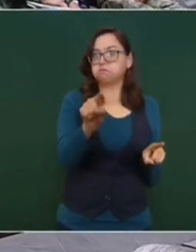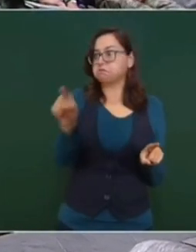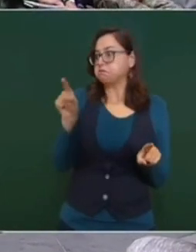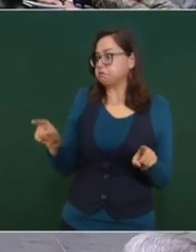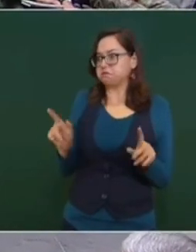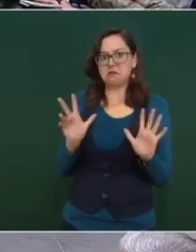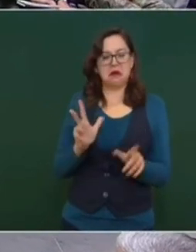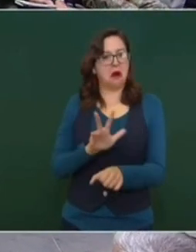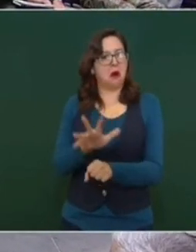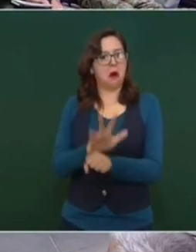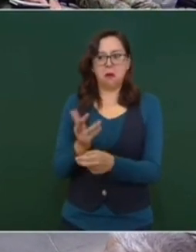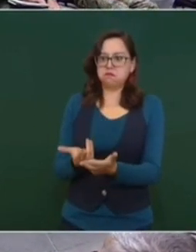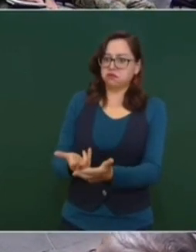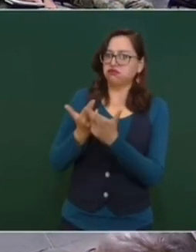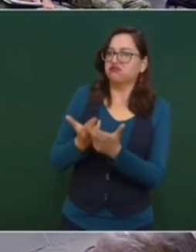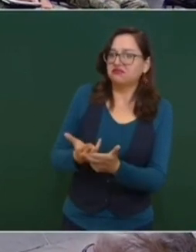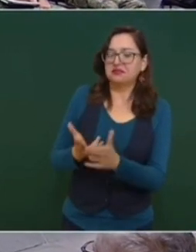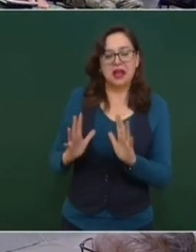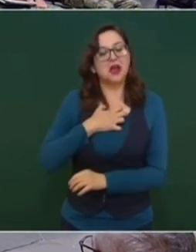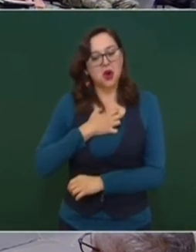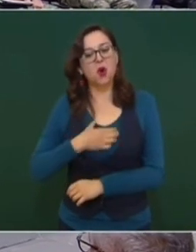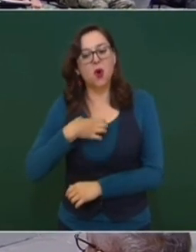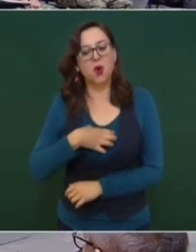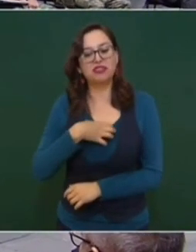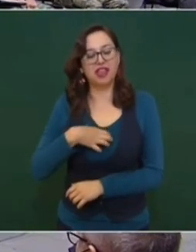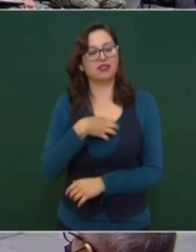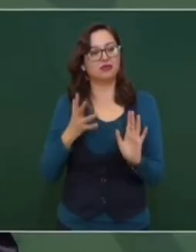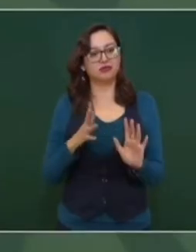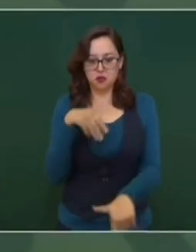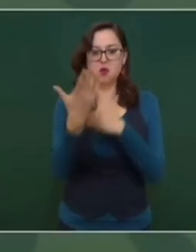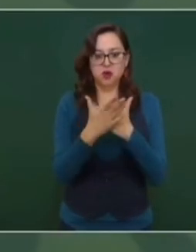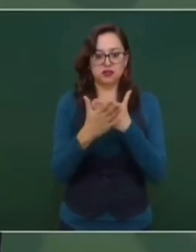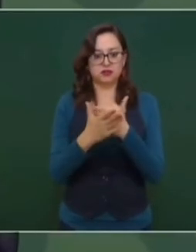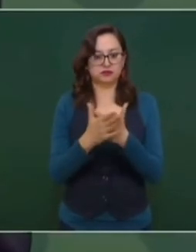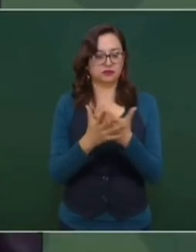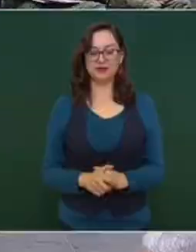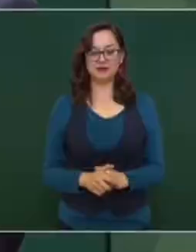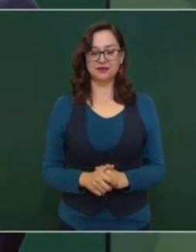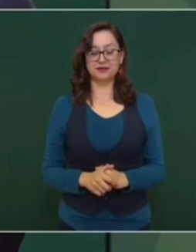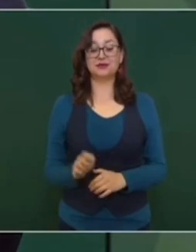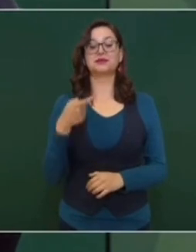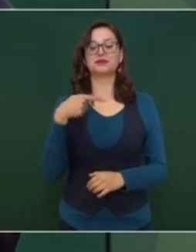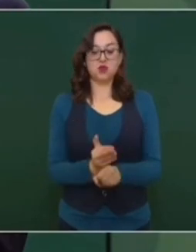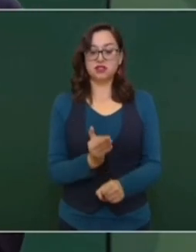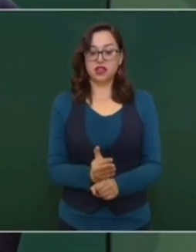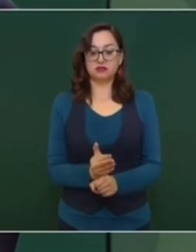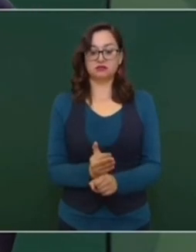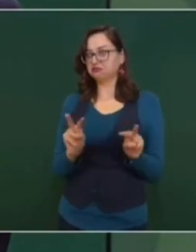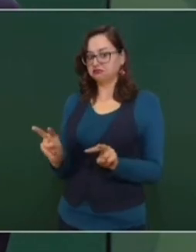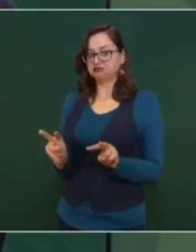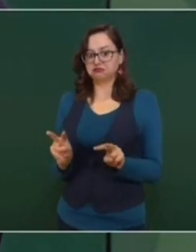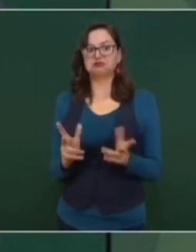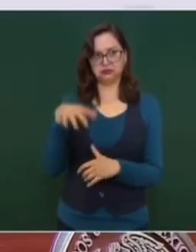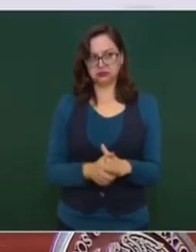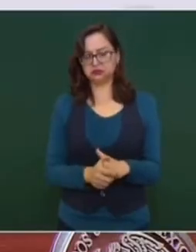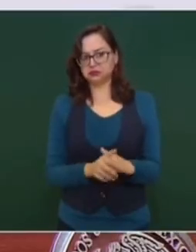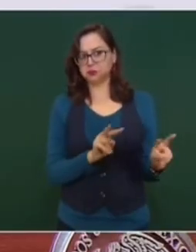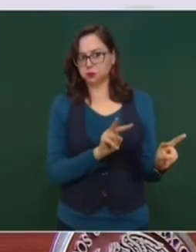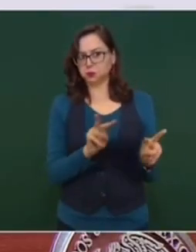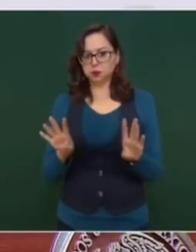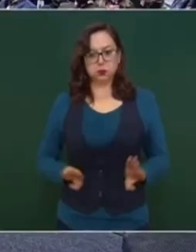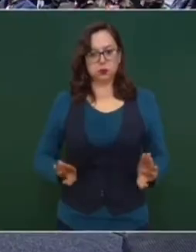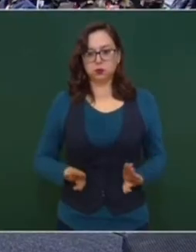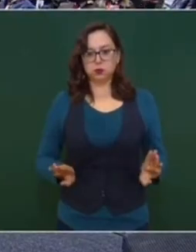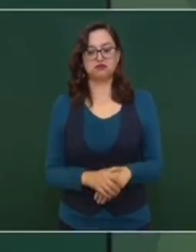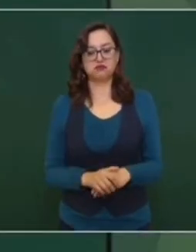cuando hablo de relevo generacional, estoy hablando de que todos tienen menos edad que yo. Pero hay jóvenes maduros, muy